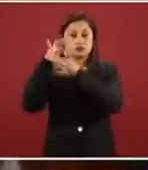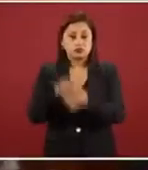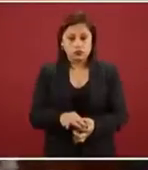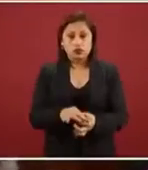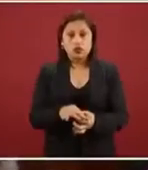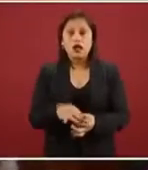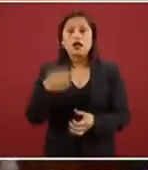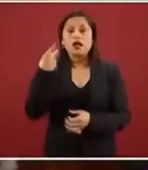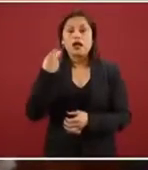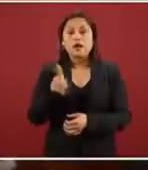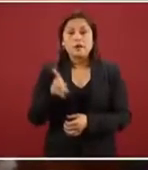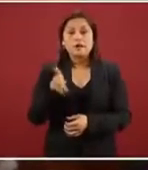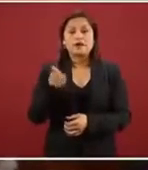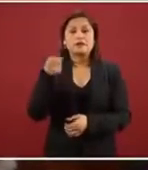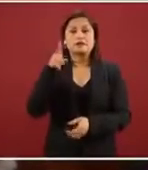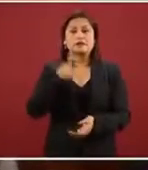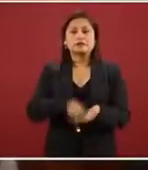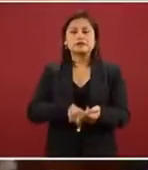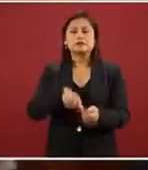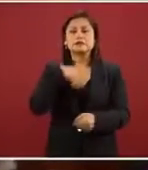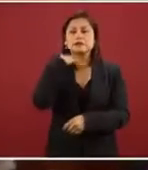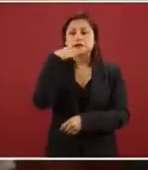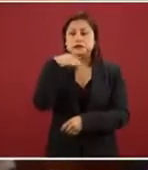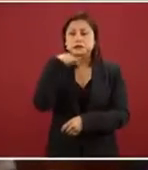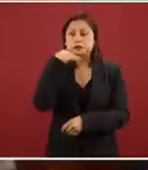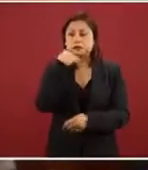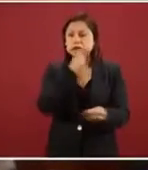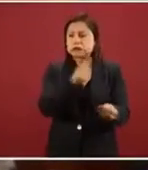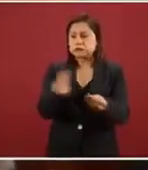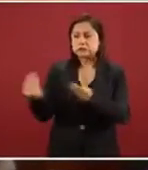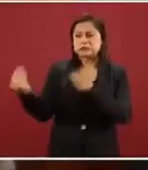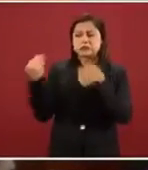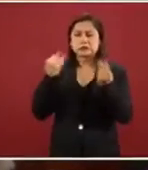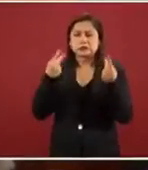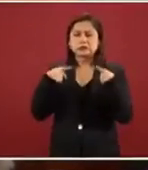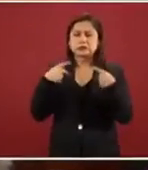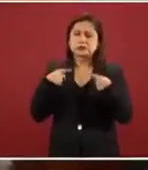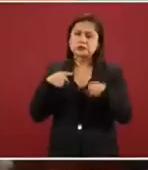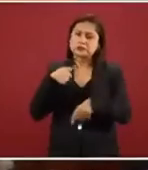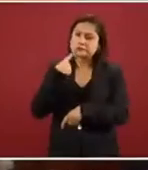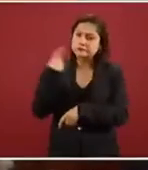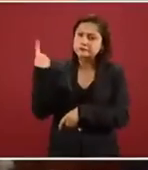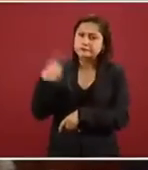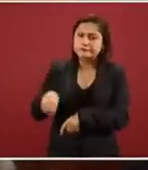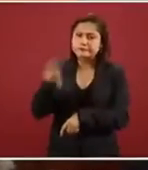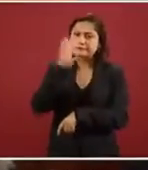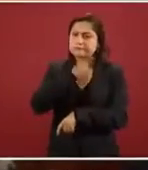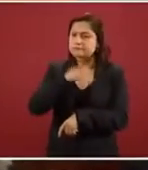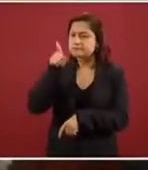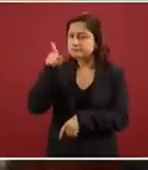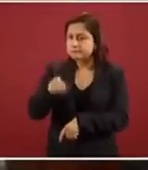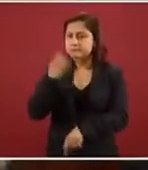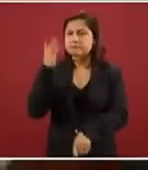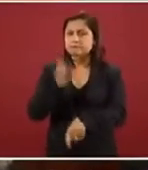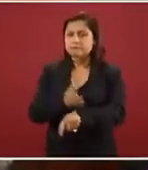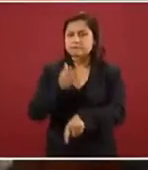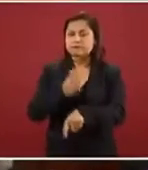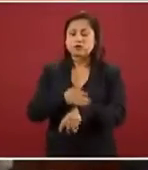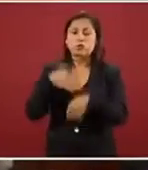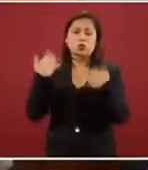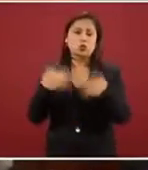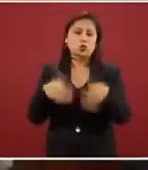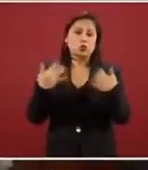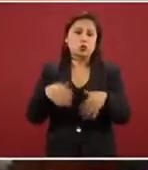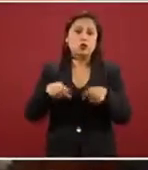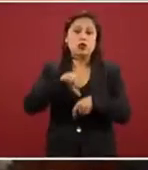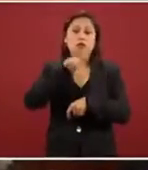se incriminaron a miles de personas. Estas incriminaciones, falsas incriminaciones, fue su auge con